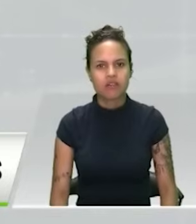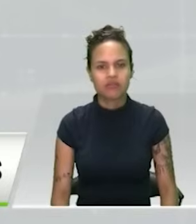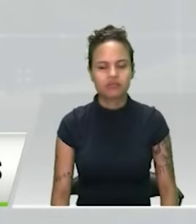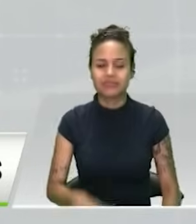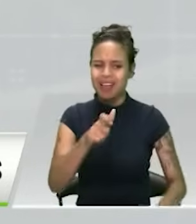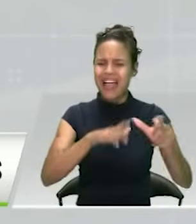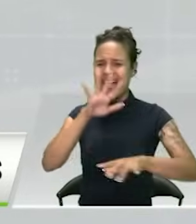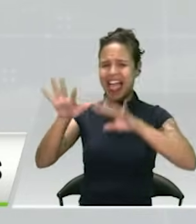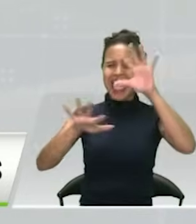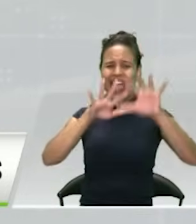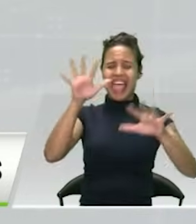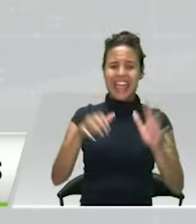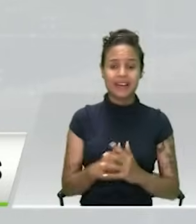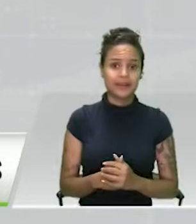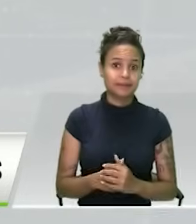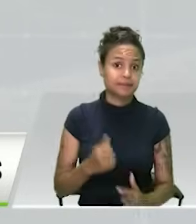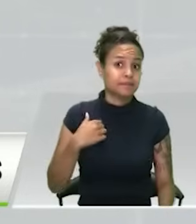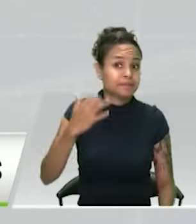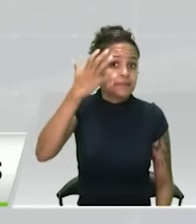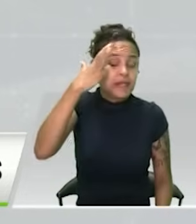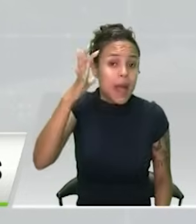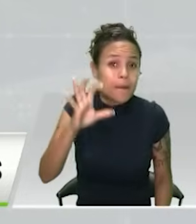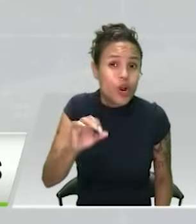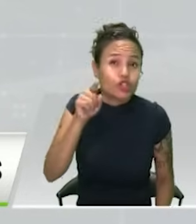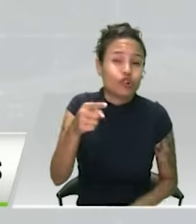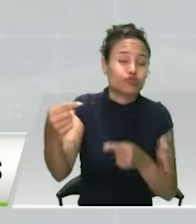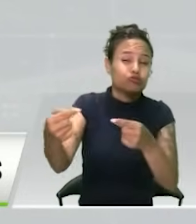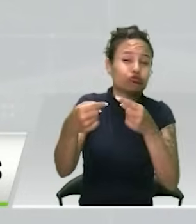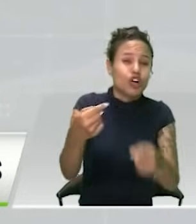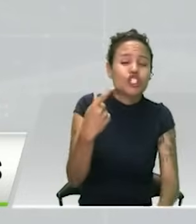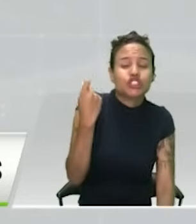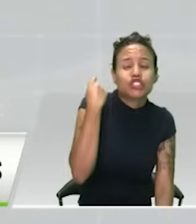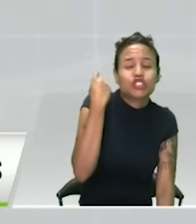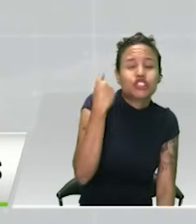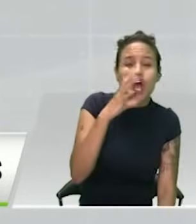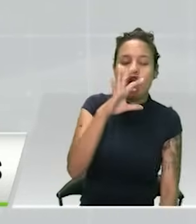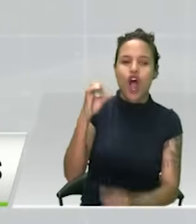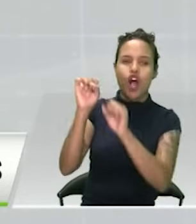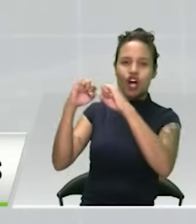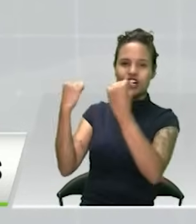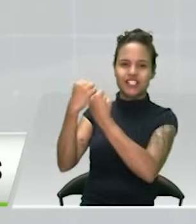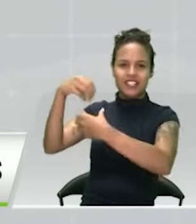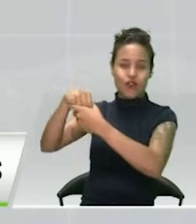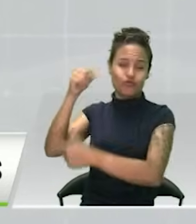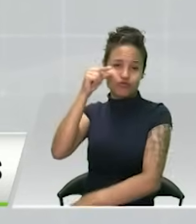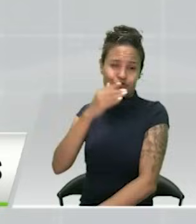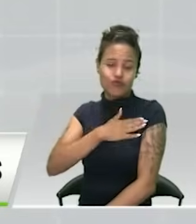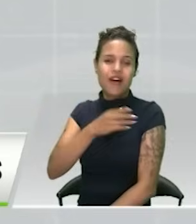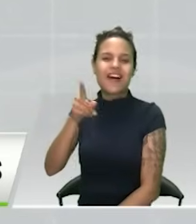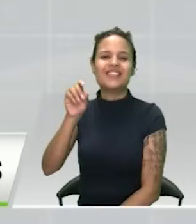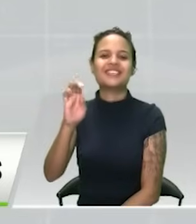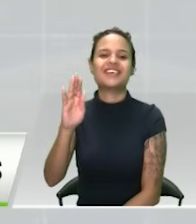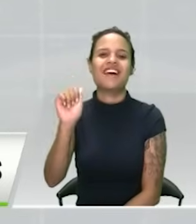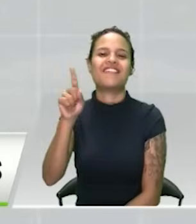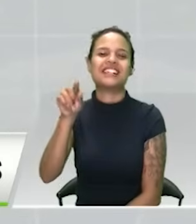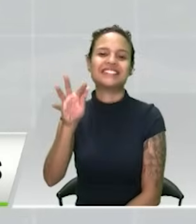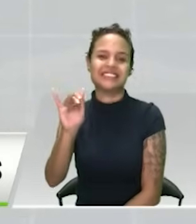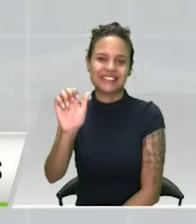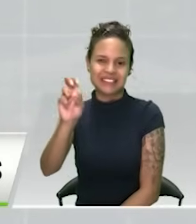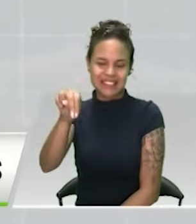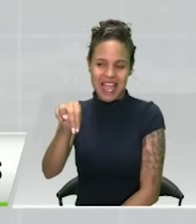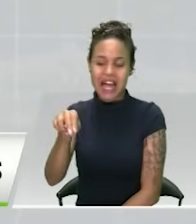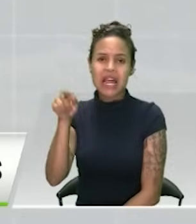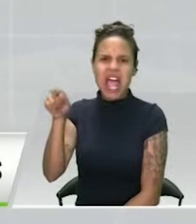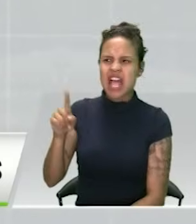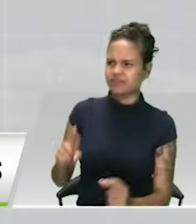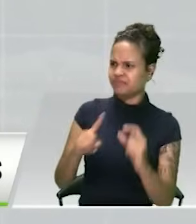Tal vez su último y más recordado enfrentamiento fue con el concejal del Centro Democrático, Sebastián López Valencia, a quien insultó en los